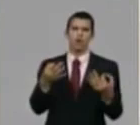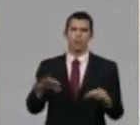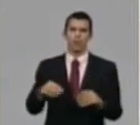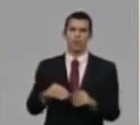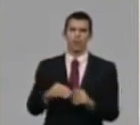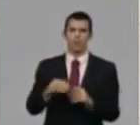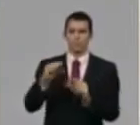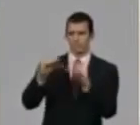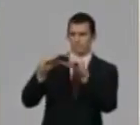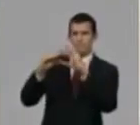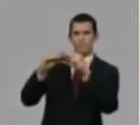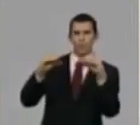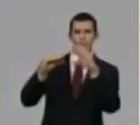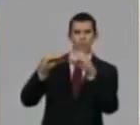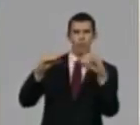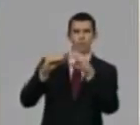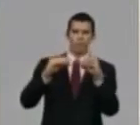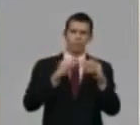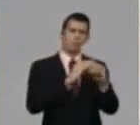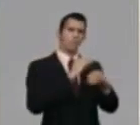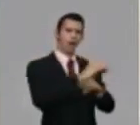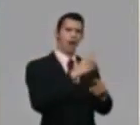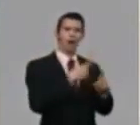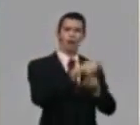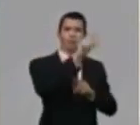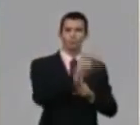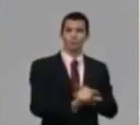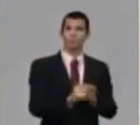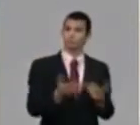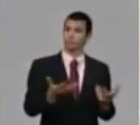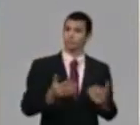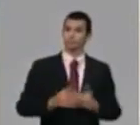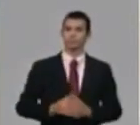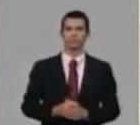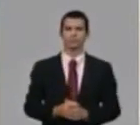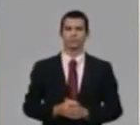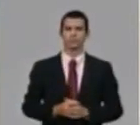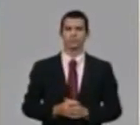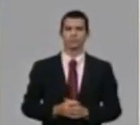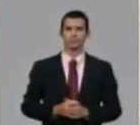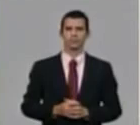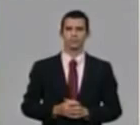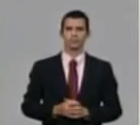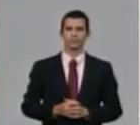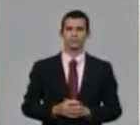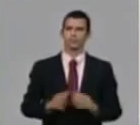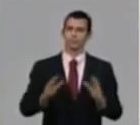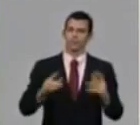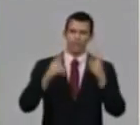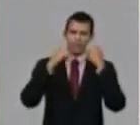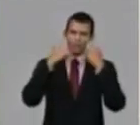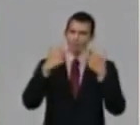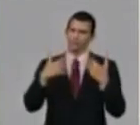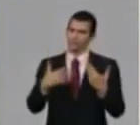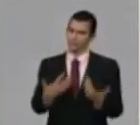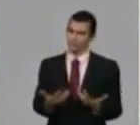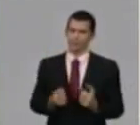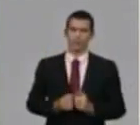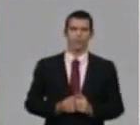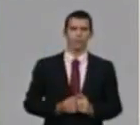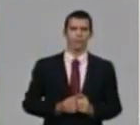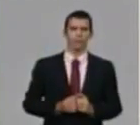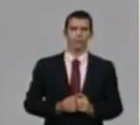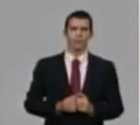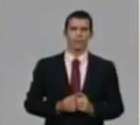social. Aquí sí queremos hacer una distinción, porque la regulación general del pago de la contribución especial tiene un